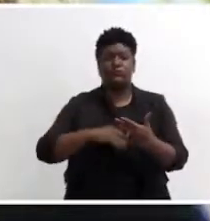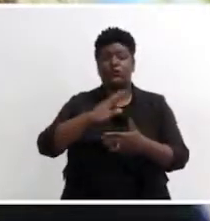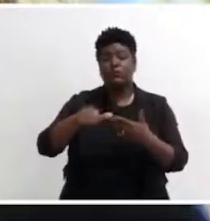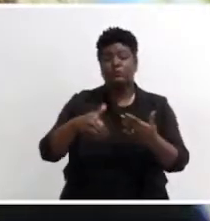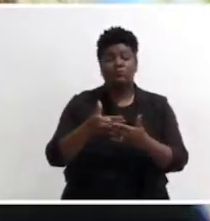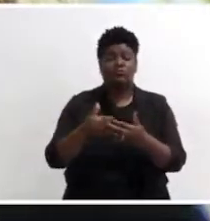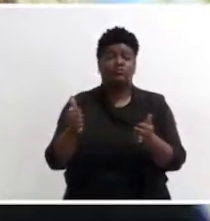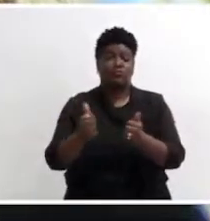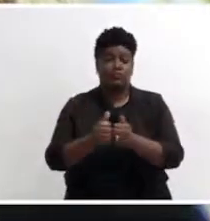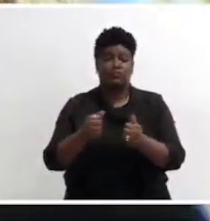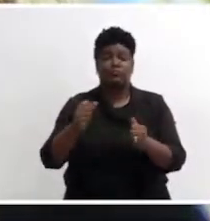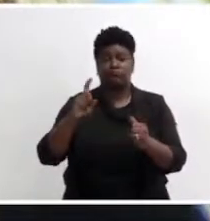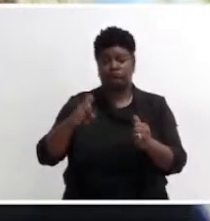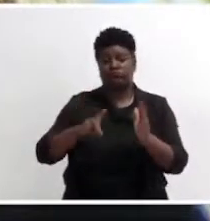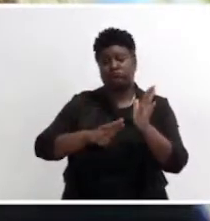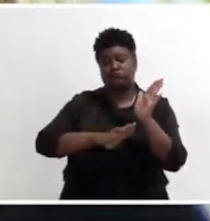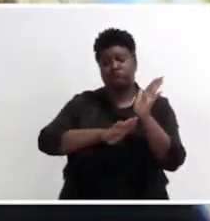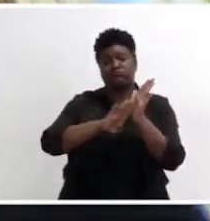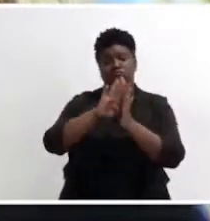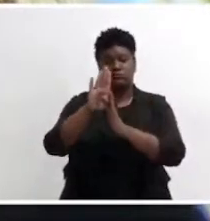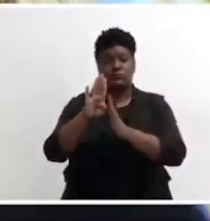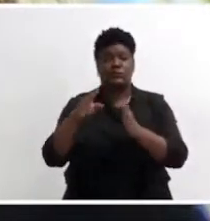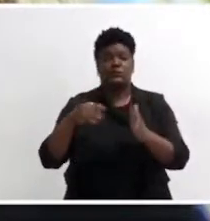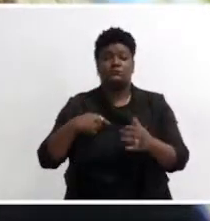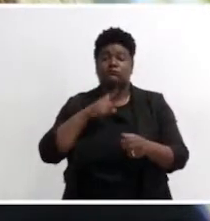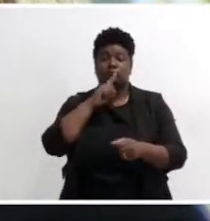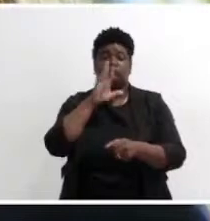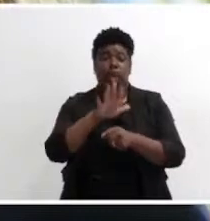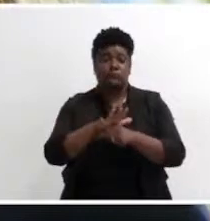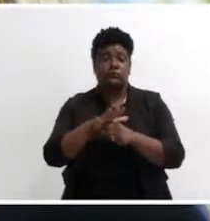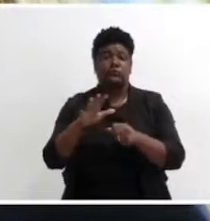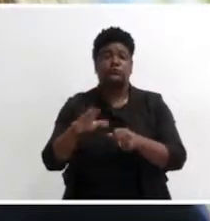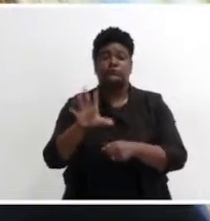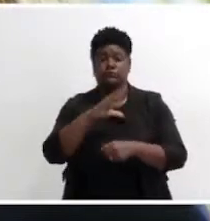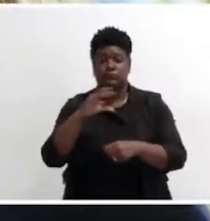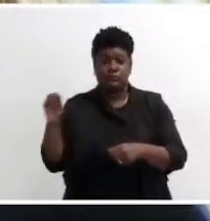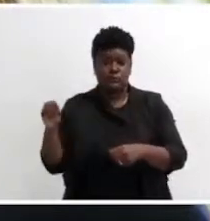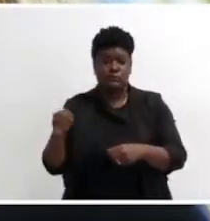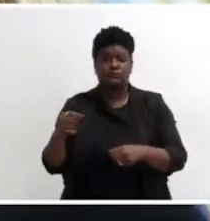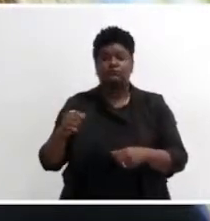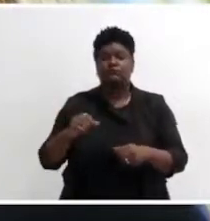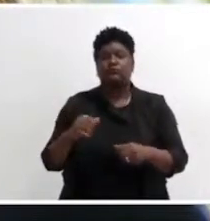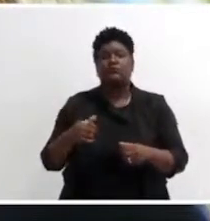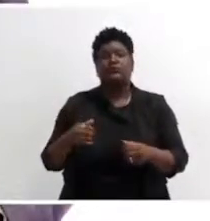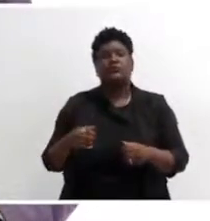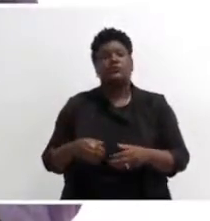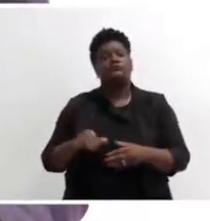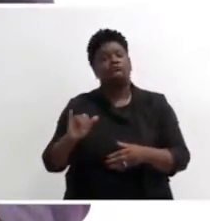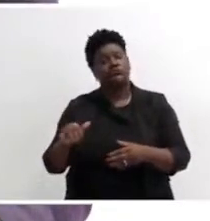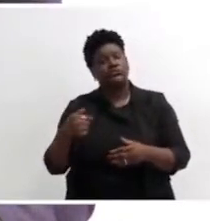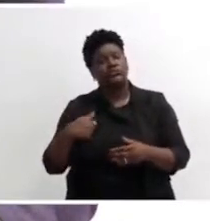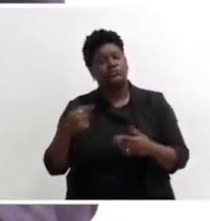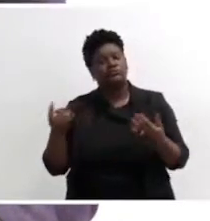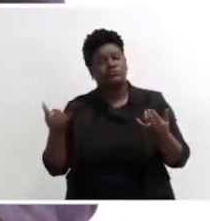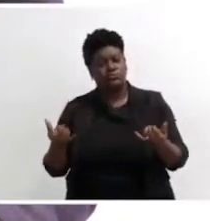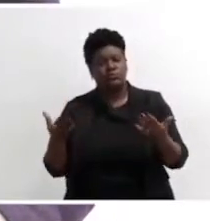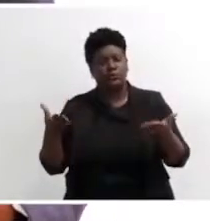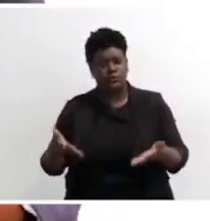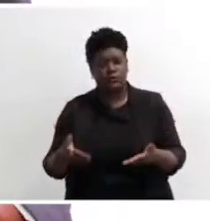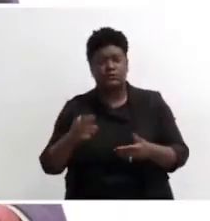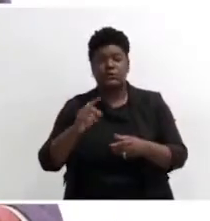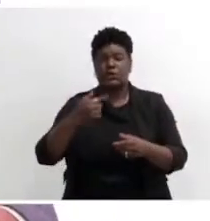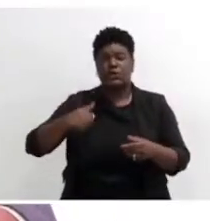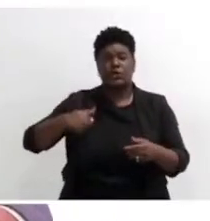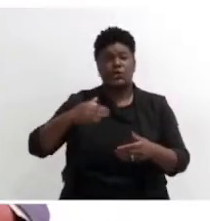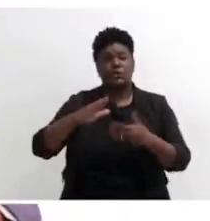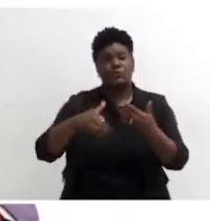mi compromiso como empresa y esa es la razón por la cual estoy aquí, ¿sí? Para mostrar eso y entre todos trabajar en conjunto.